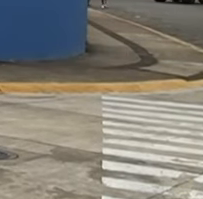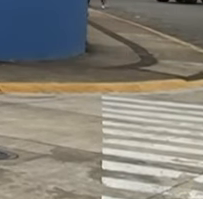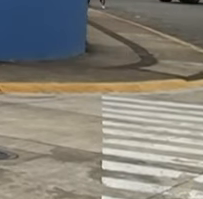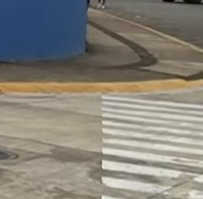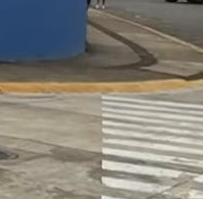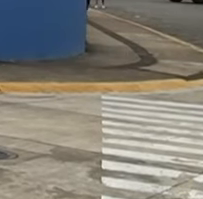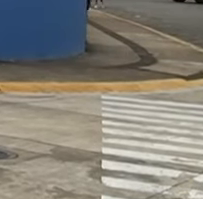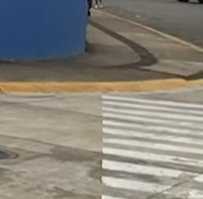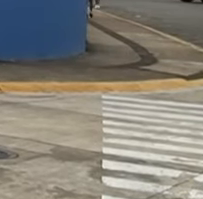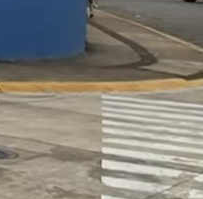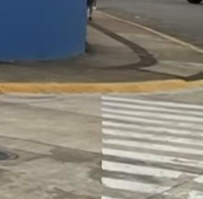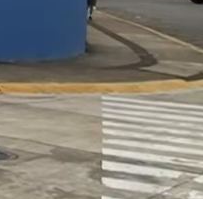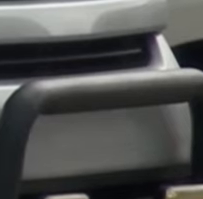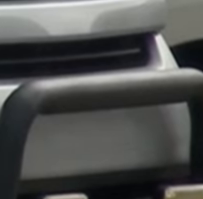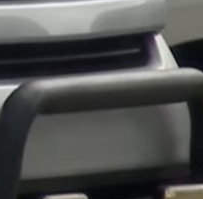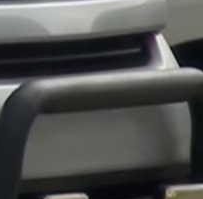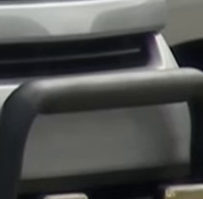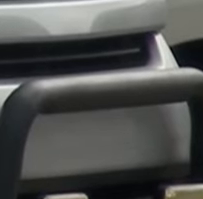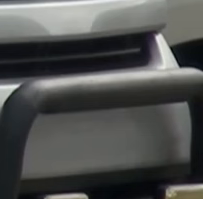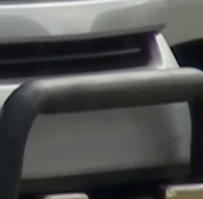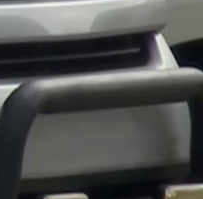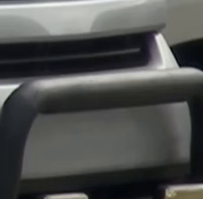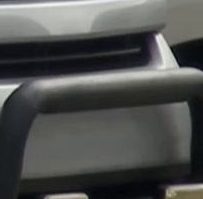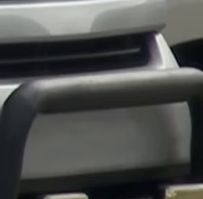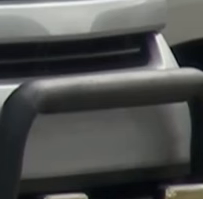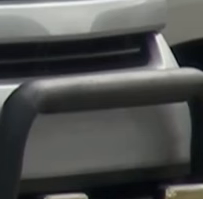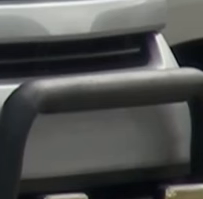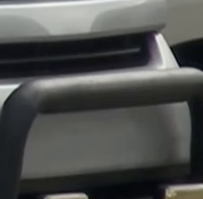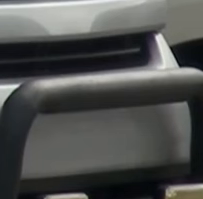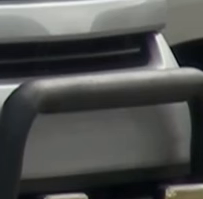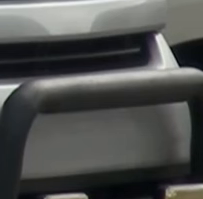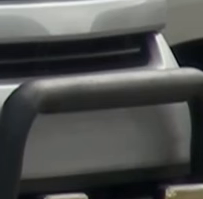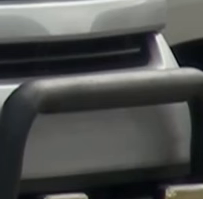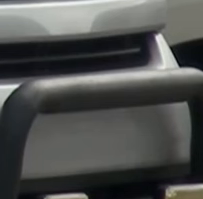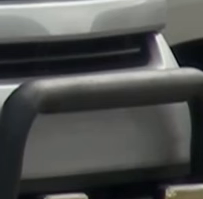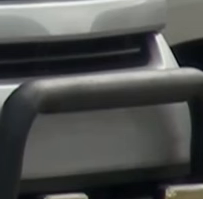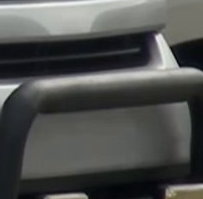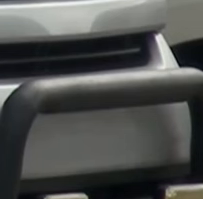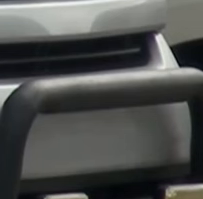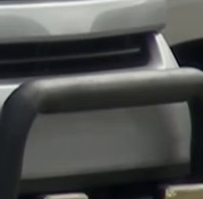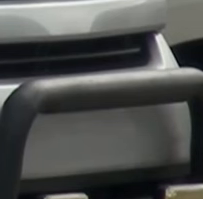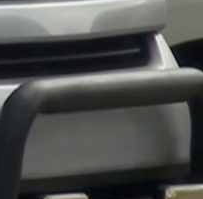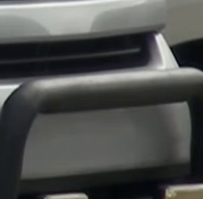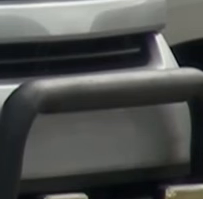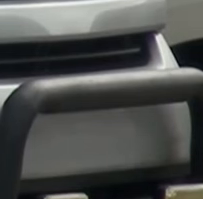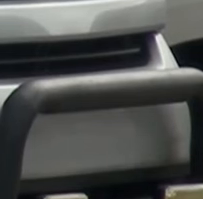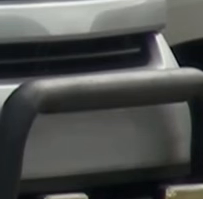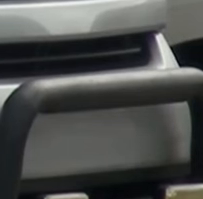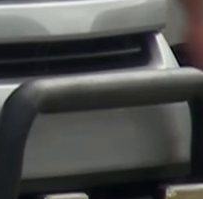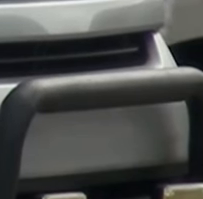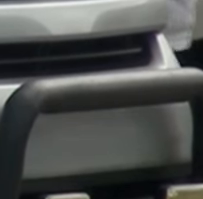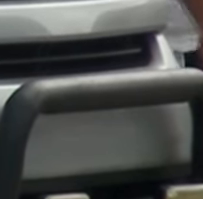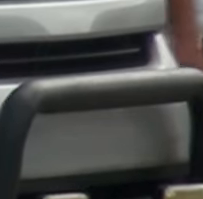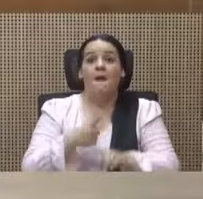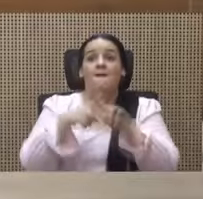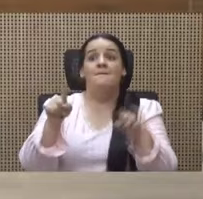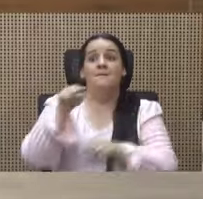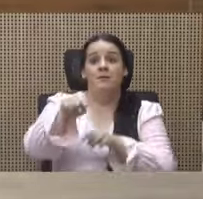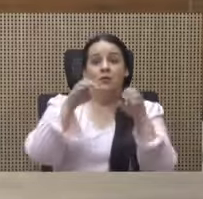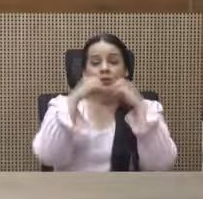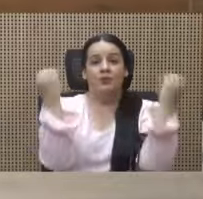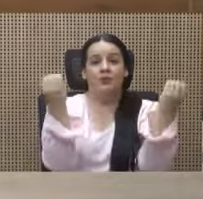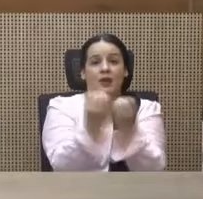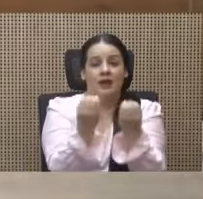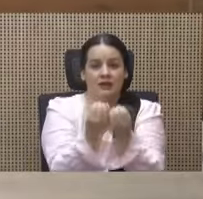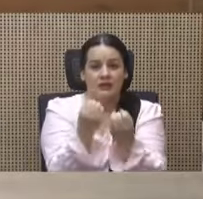población. No existen esos EVAIS. Desde hace años no han existido. Pero la organización